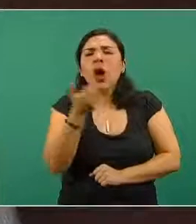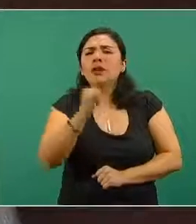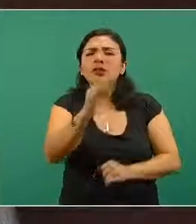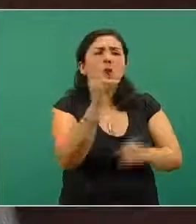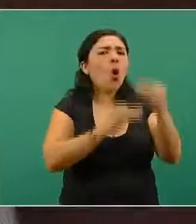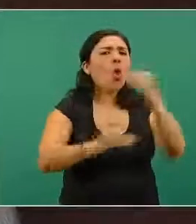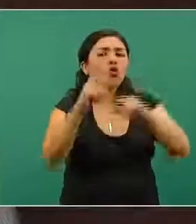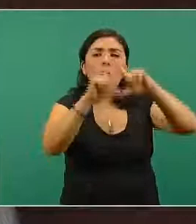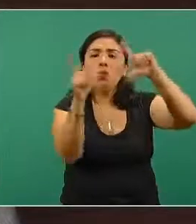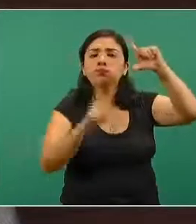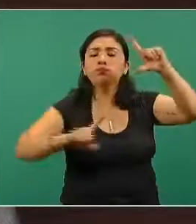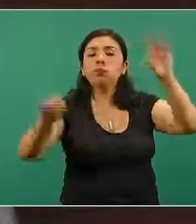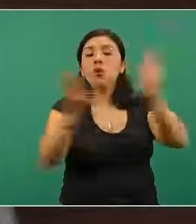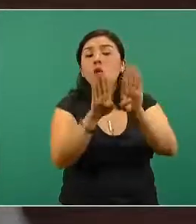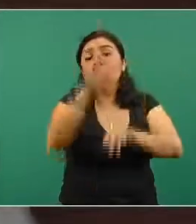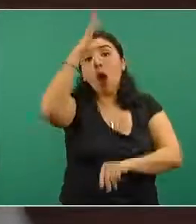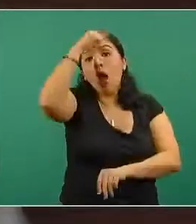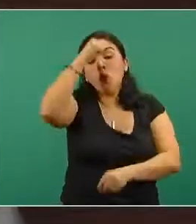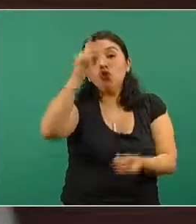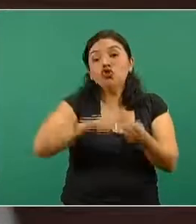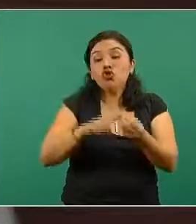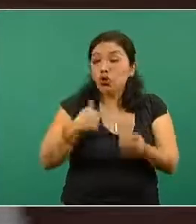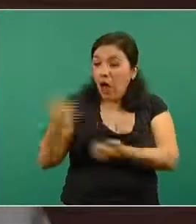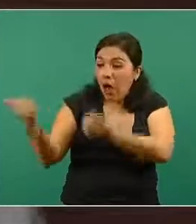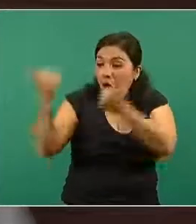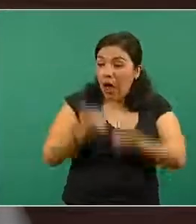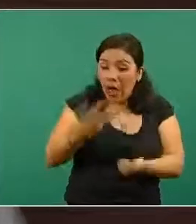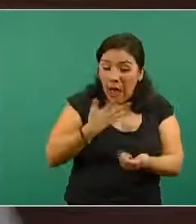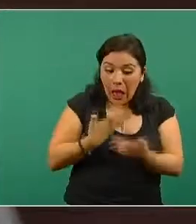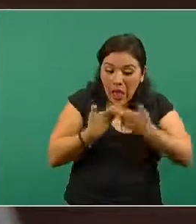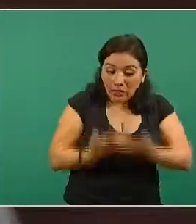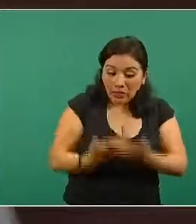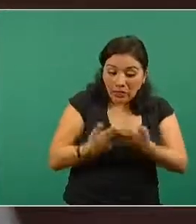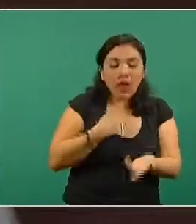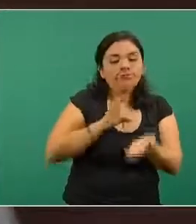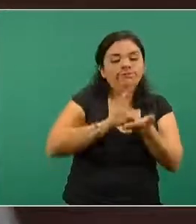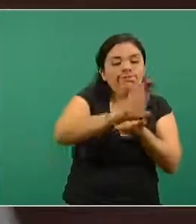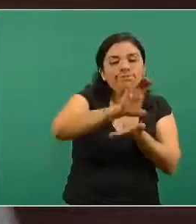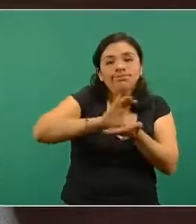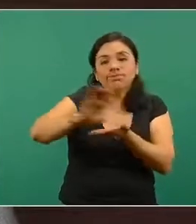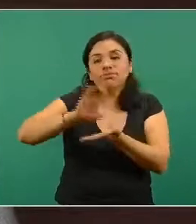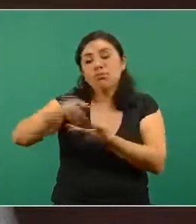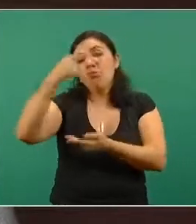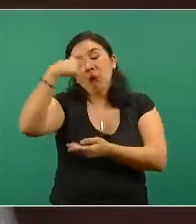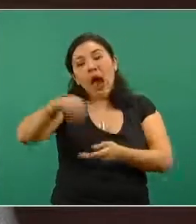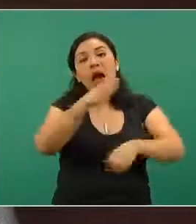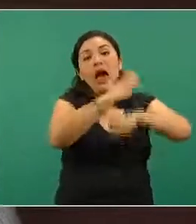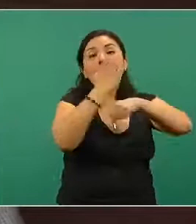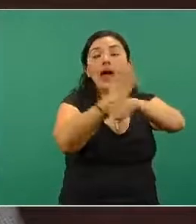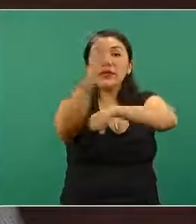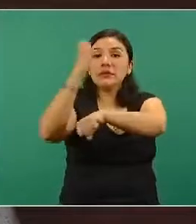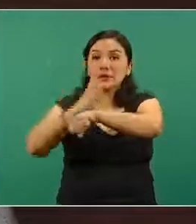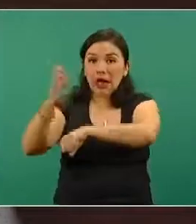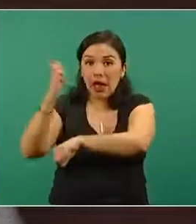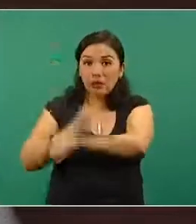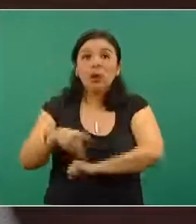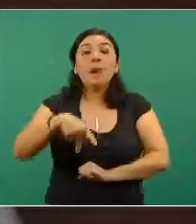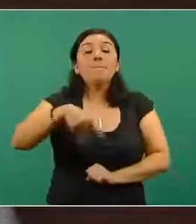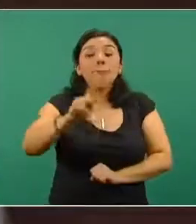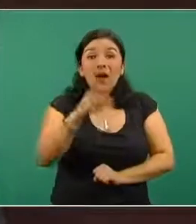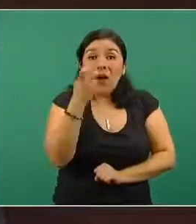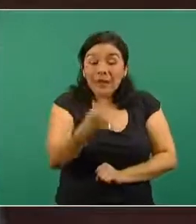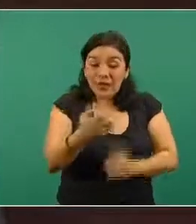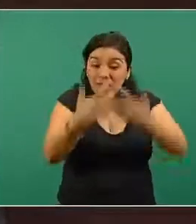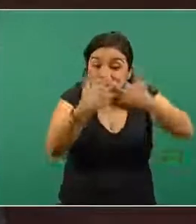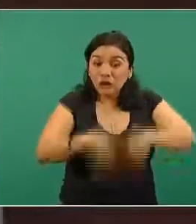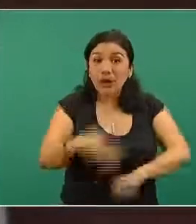entidades federativas de acuerdo a la distribución o a la distribución proporcional de adultos mayores en cada una de las entidades. Pero para que esto